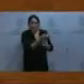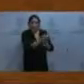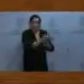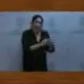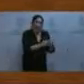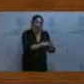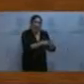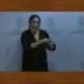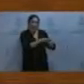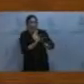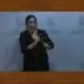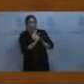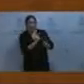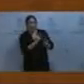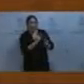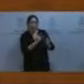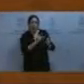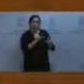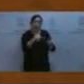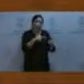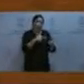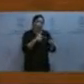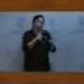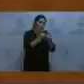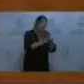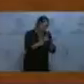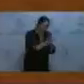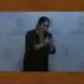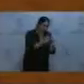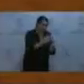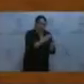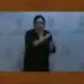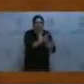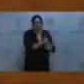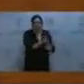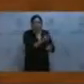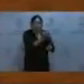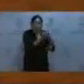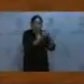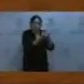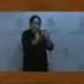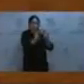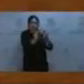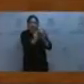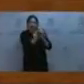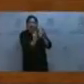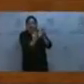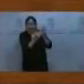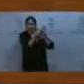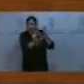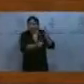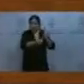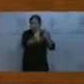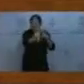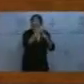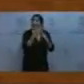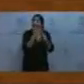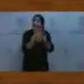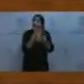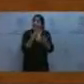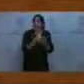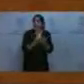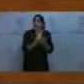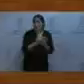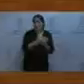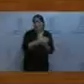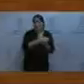pedirlas, bueno, pero vamos sacando datos que demuestran esa mala gestión más allá de la situación económica de la sociedad,